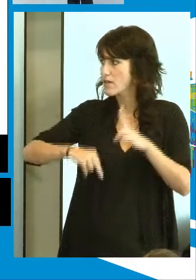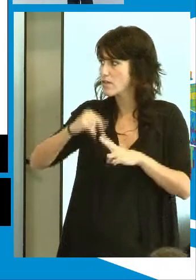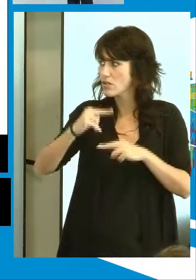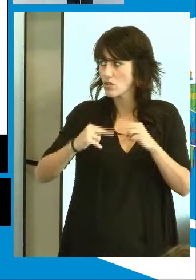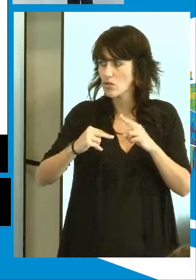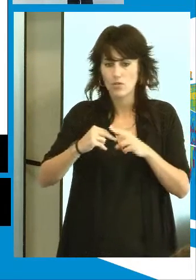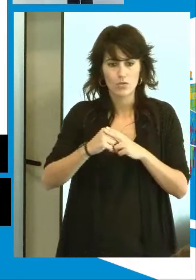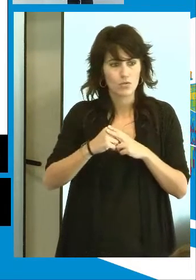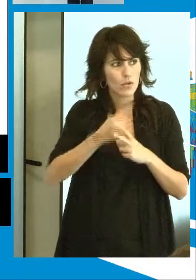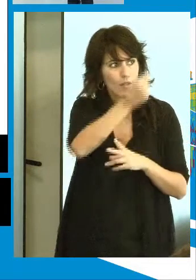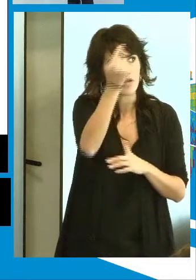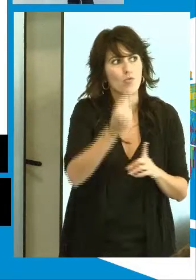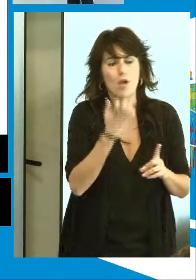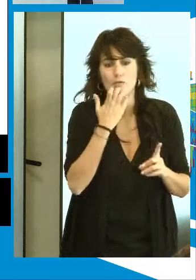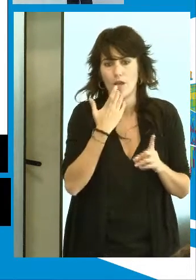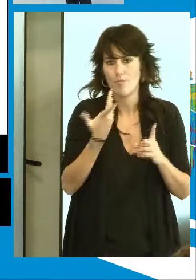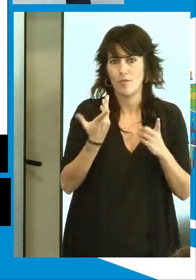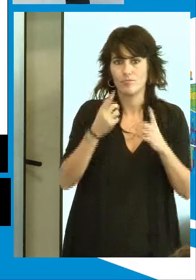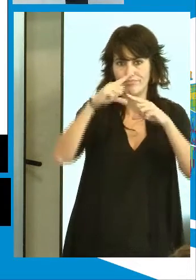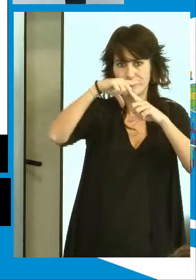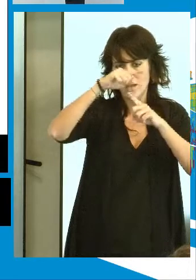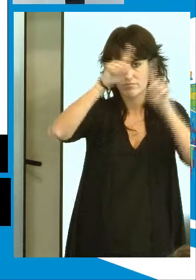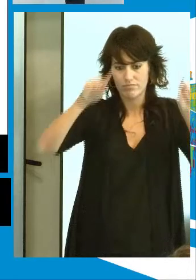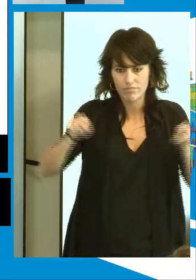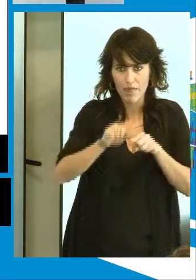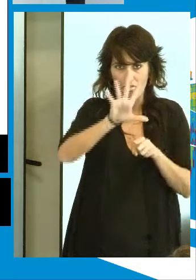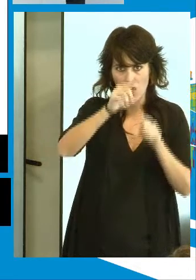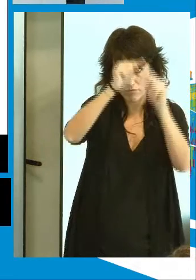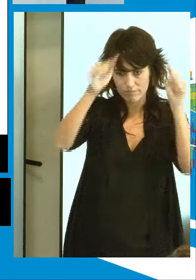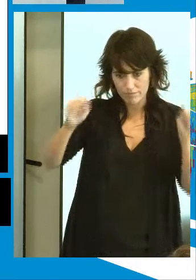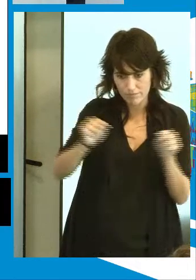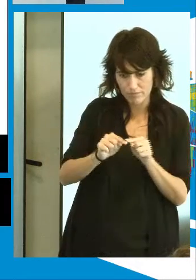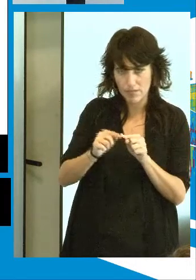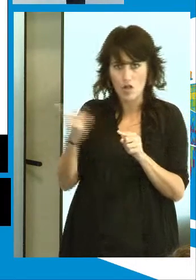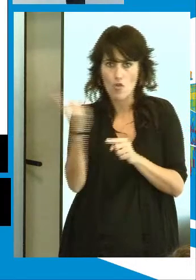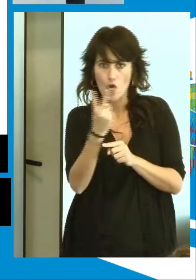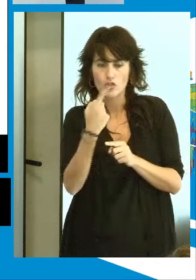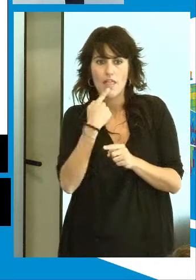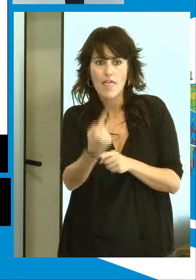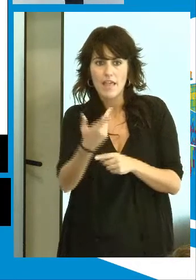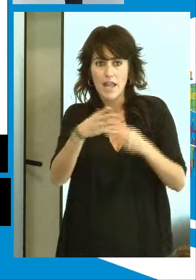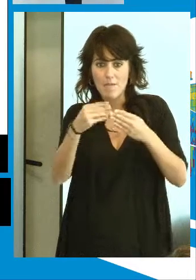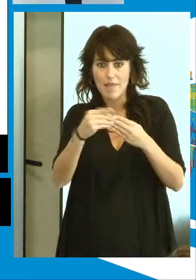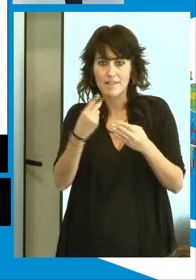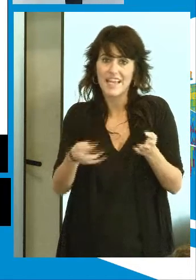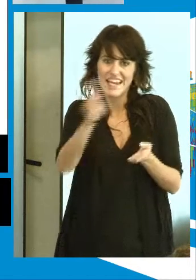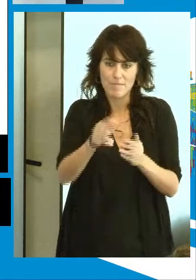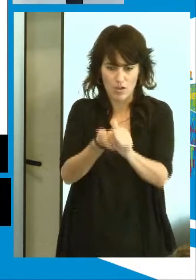pues, dibujar dos pentágonos entrelazados, suele ser lo típico, y decirle al paciente que lo